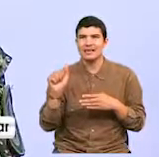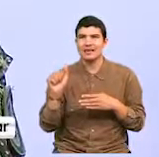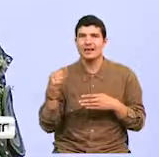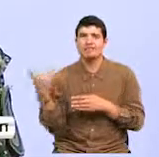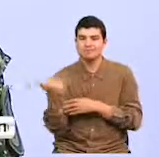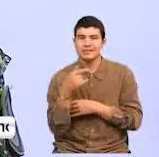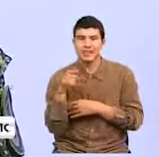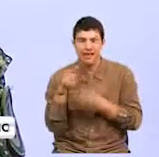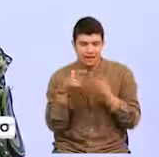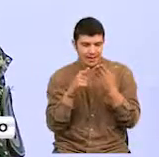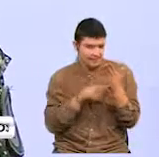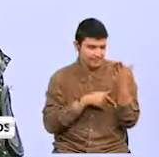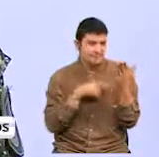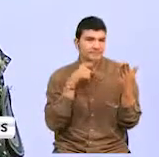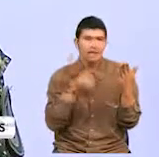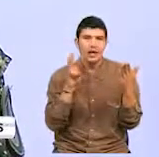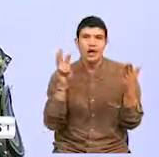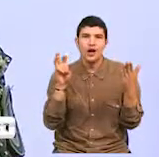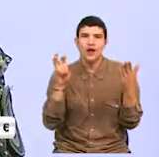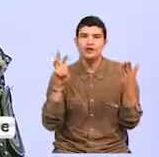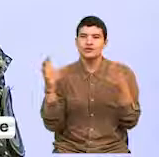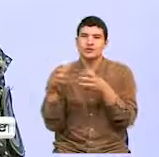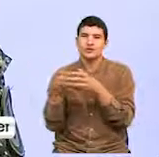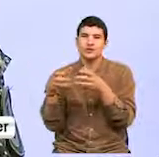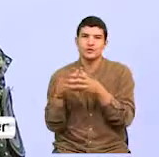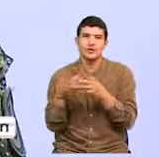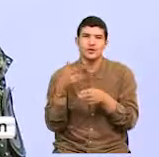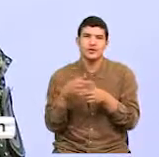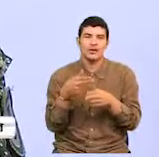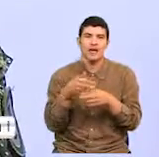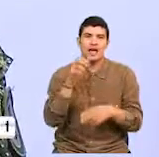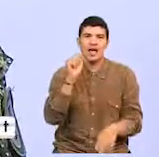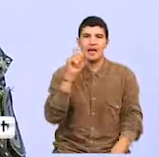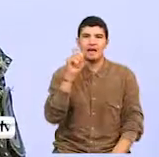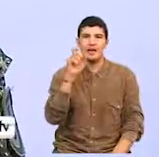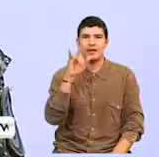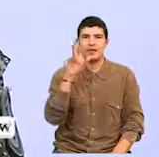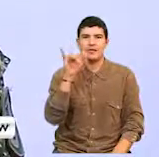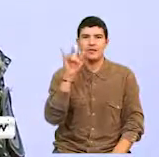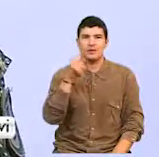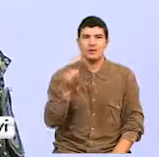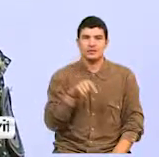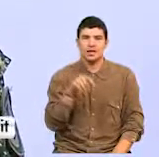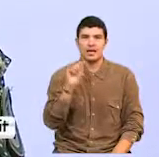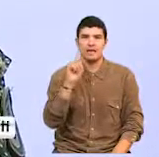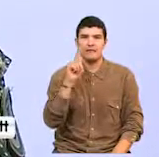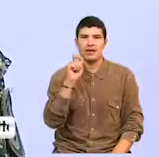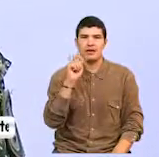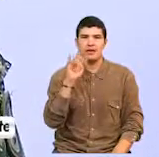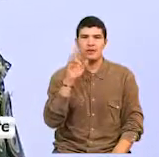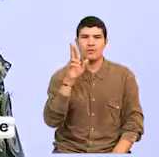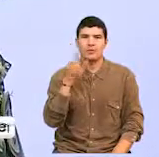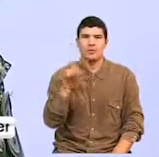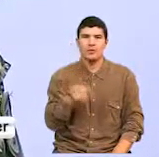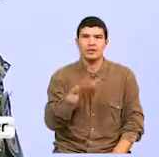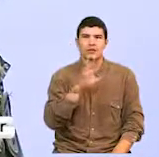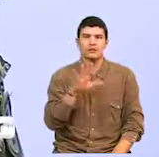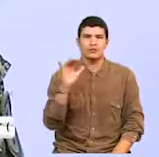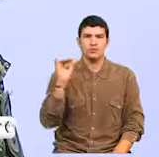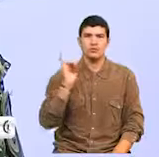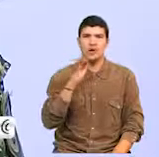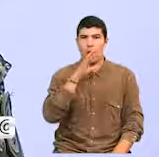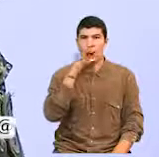nos trasladaron 8 unidades que se llaman AFEURES. AFEURES son unas unidades de